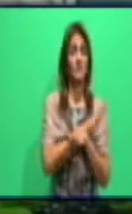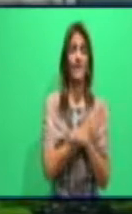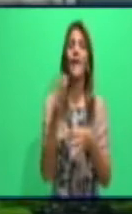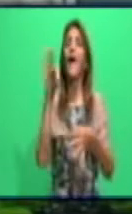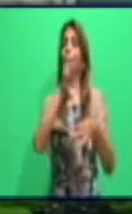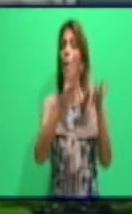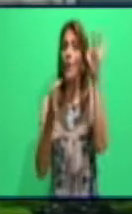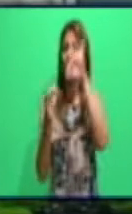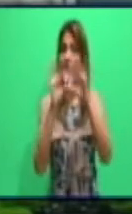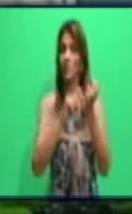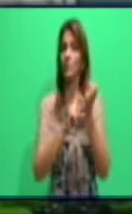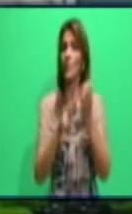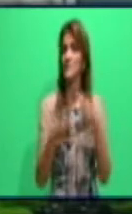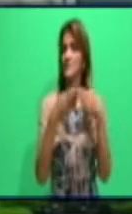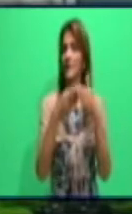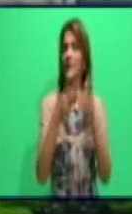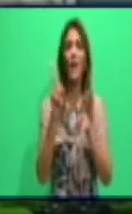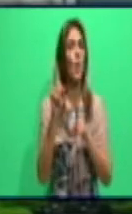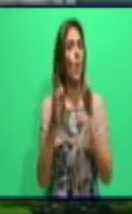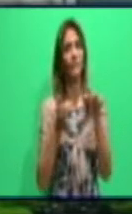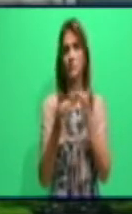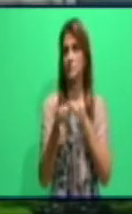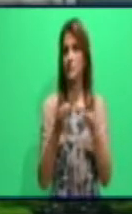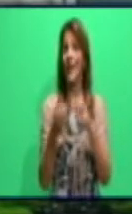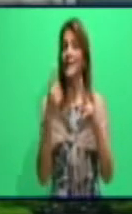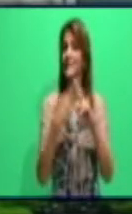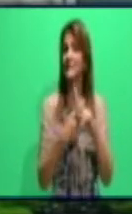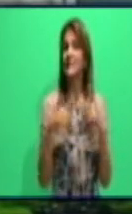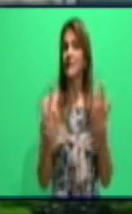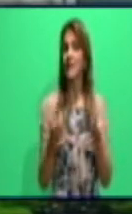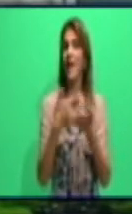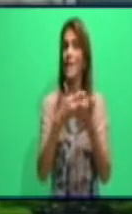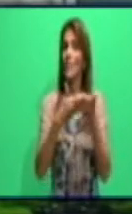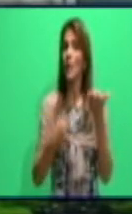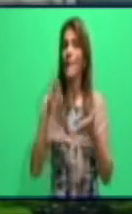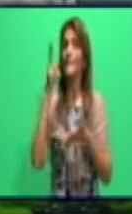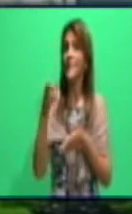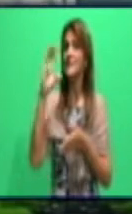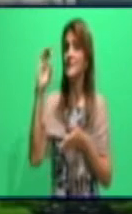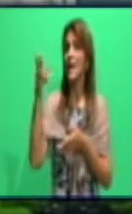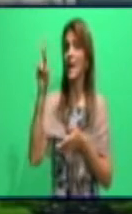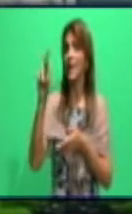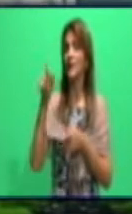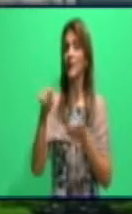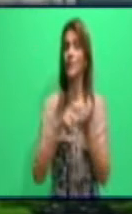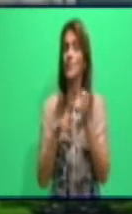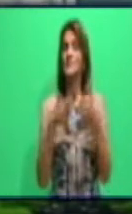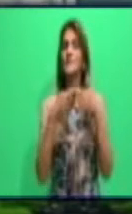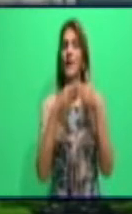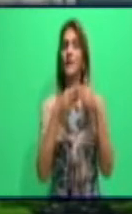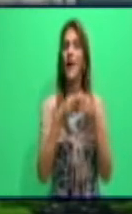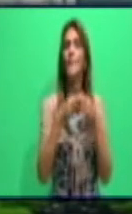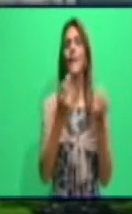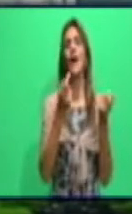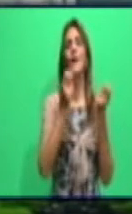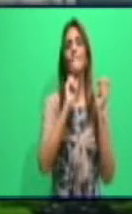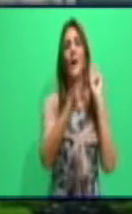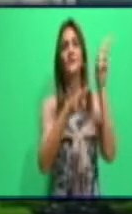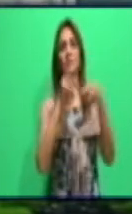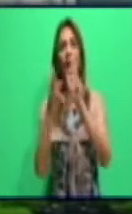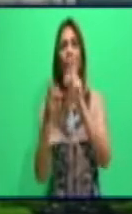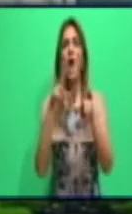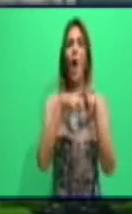y los PCRs de Granma, de los pacientes de Granma, viajan a Holguín, a Villa Clara, a Cienfuegos, al IPK